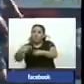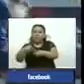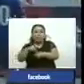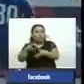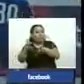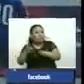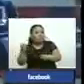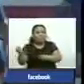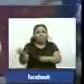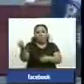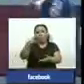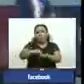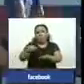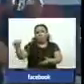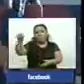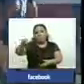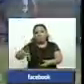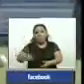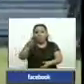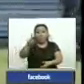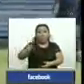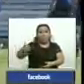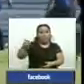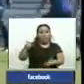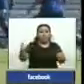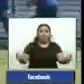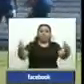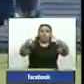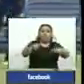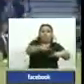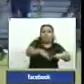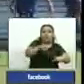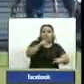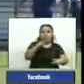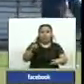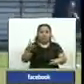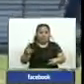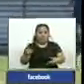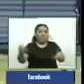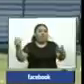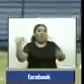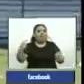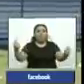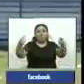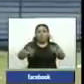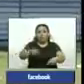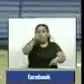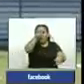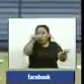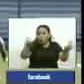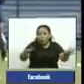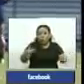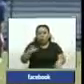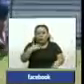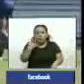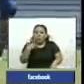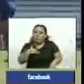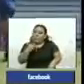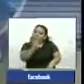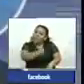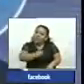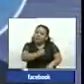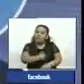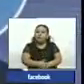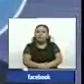quieren perder una nueva final. Hace un año fue contra Santa Tecla, hace seis meses ante Águila. El orgullo está herido y van por